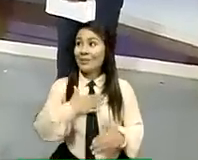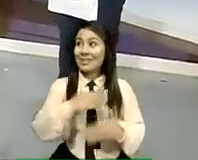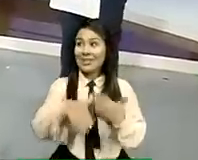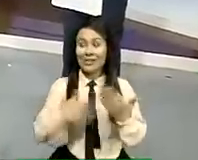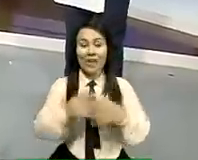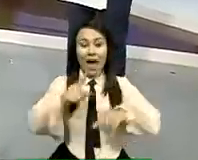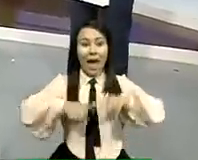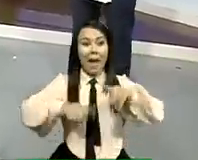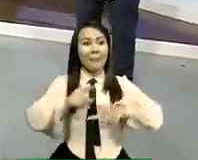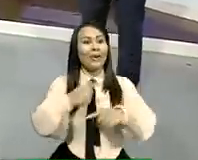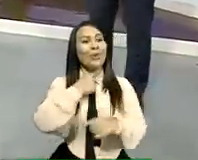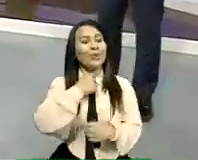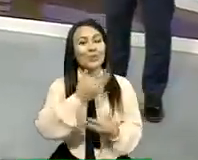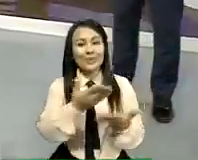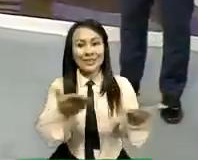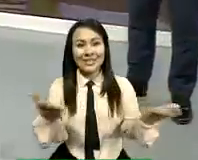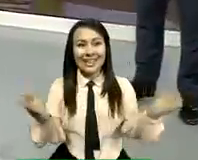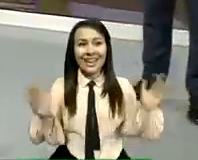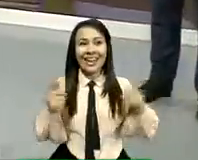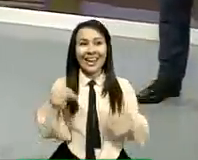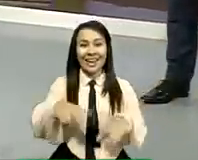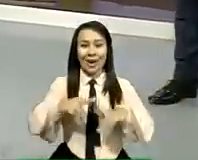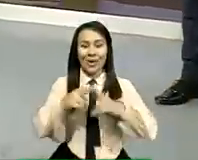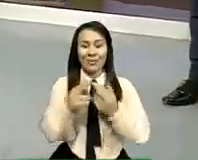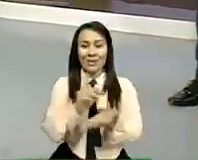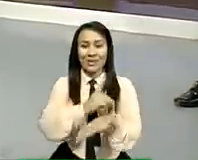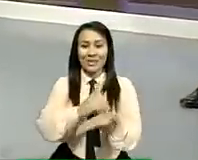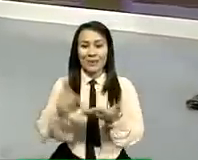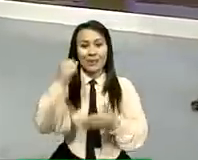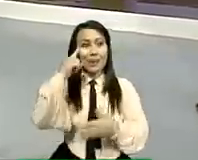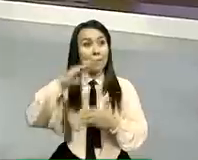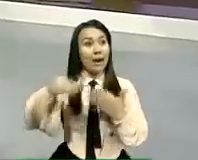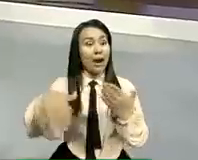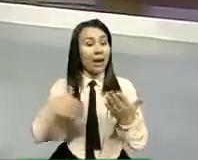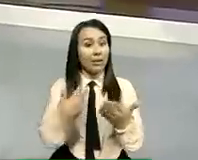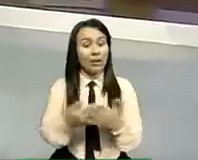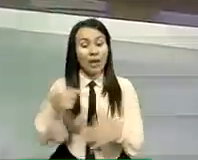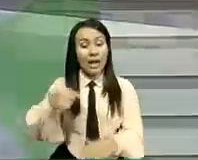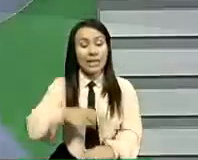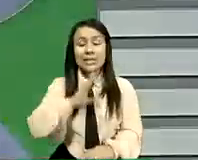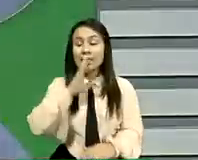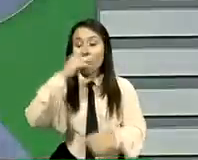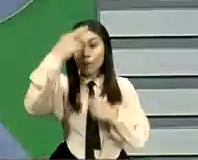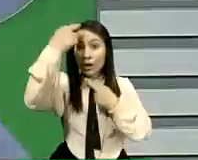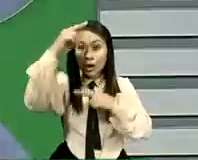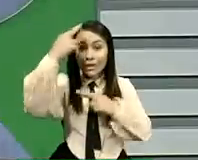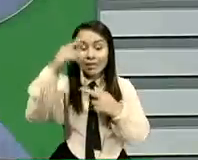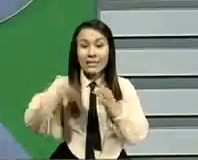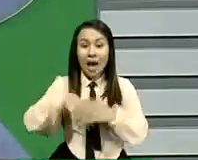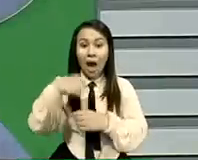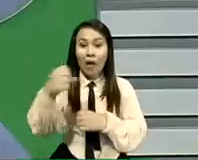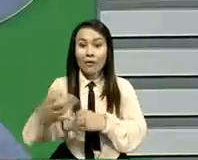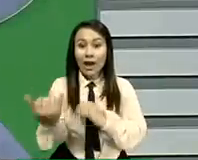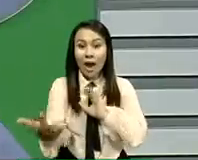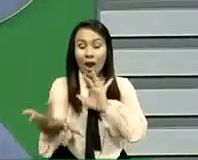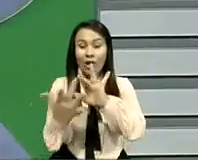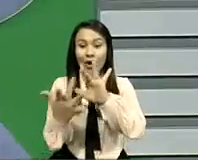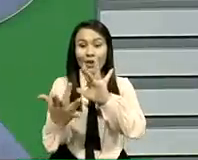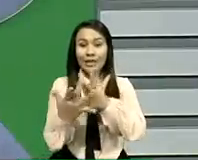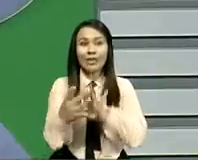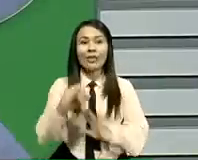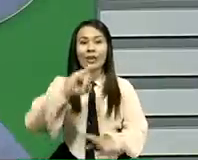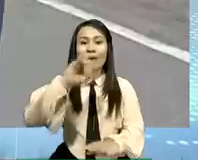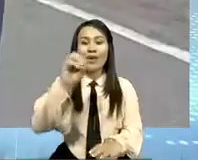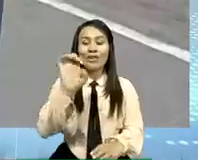Televidentes, queridos compañeros, excelente inicio de semana para todos. Nosotros siempre tenemos información desde exteriores y ahora nos enlazamos con José